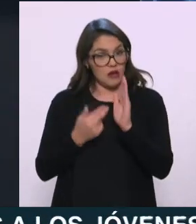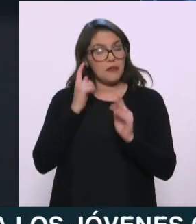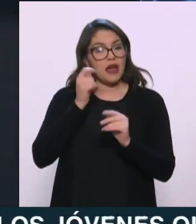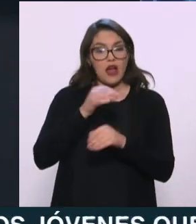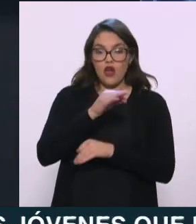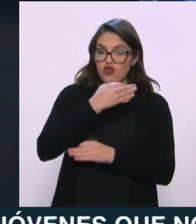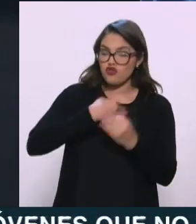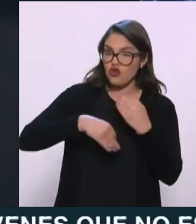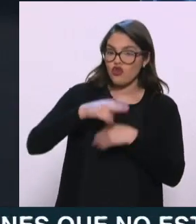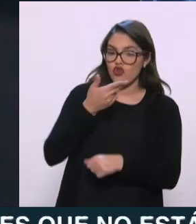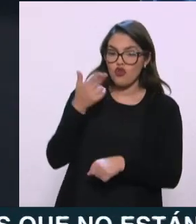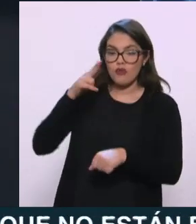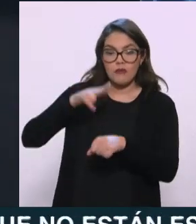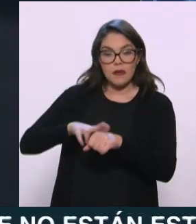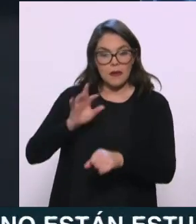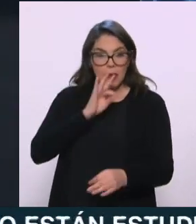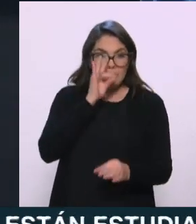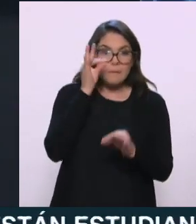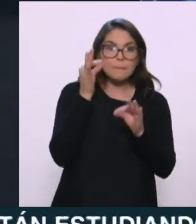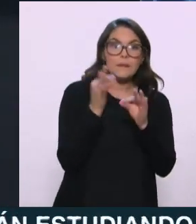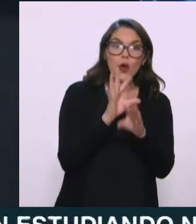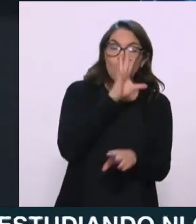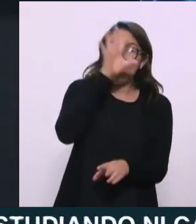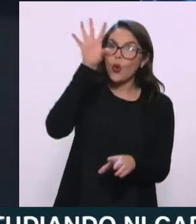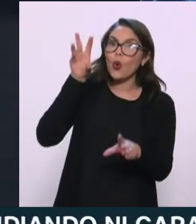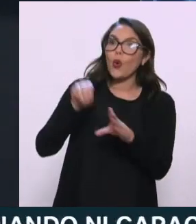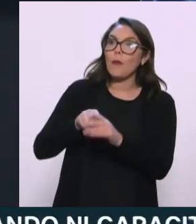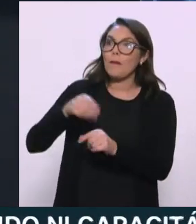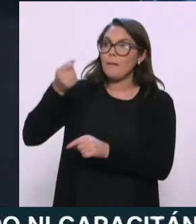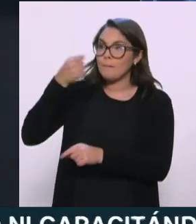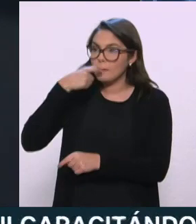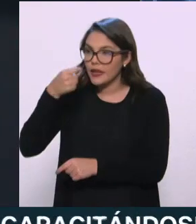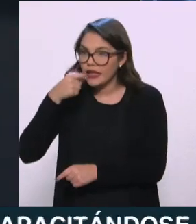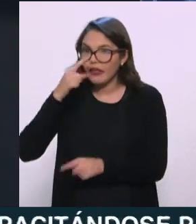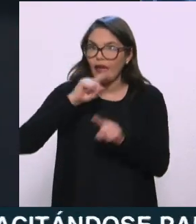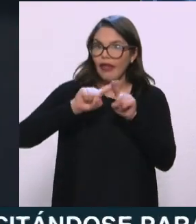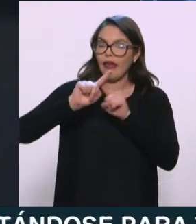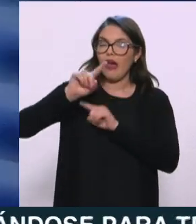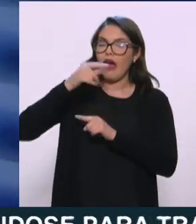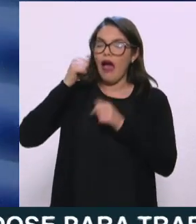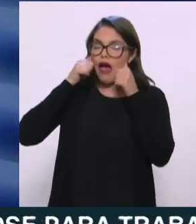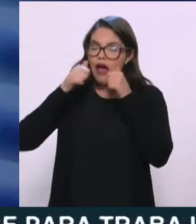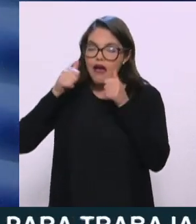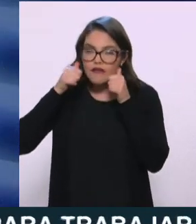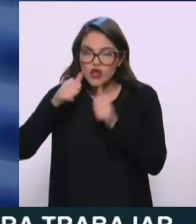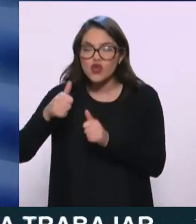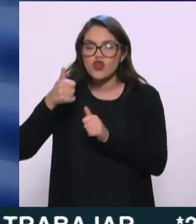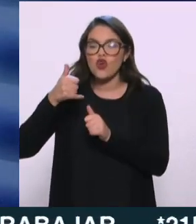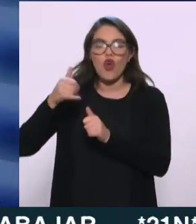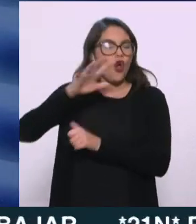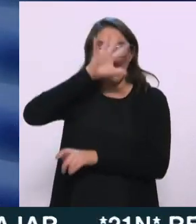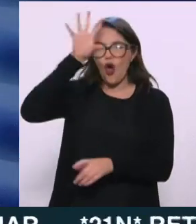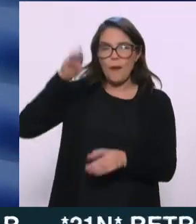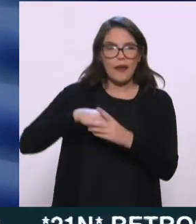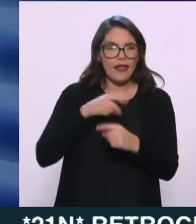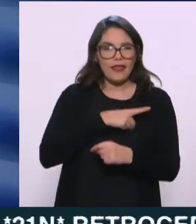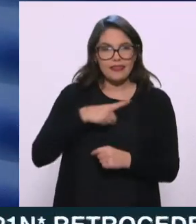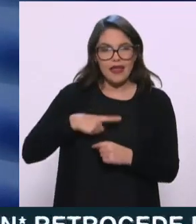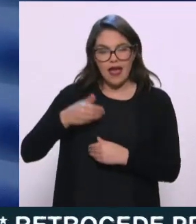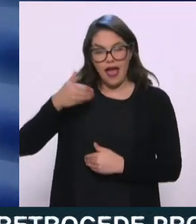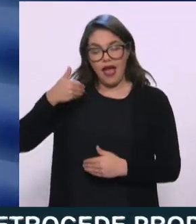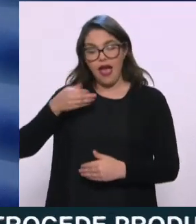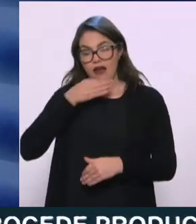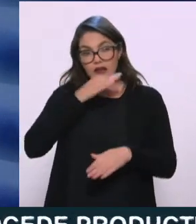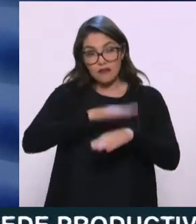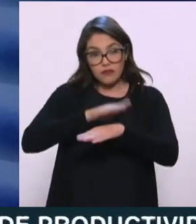como hospitalarias, ¿no? Como la parte de insumos y procesos de atención. Era como decir, preparémonos porque